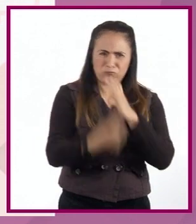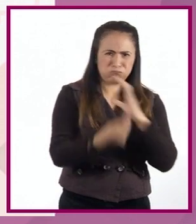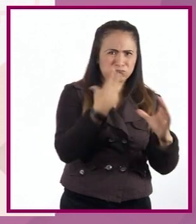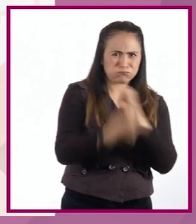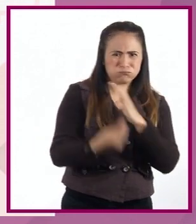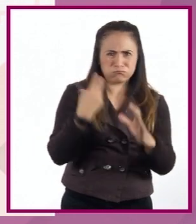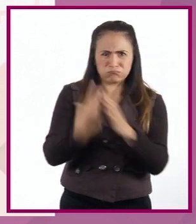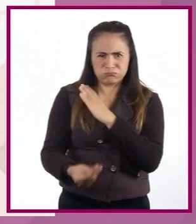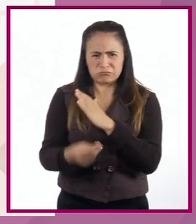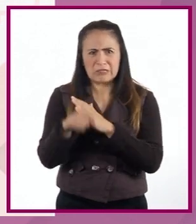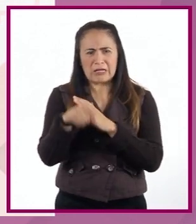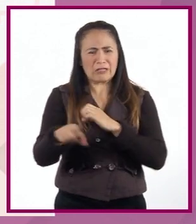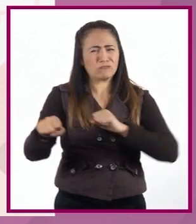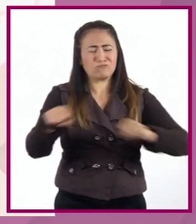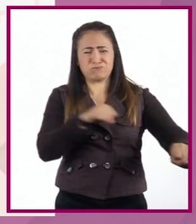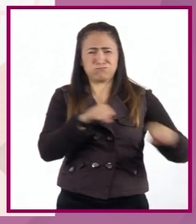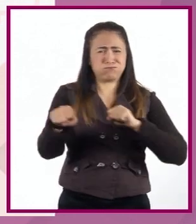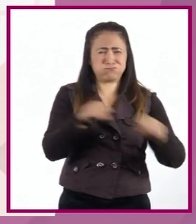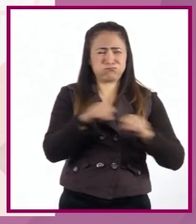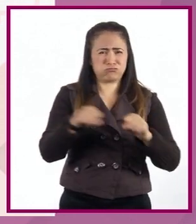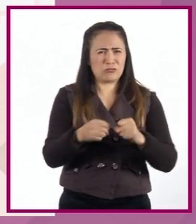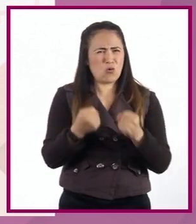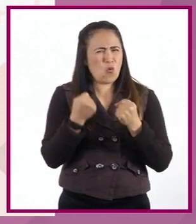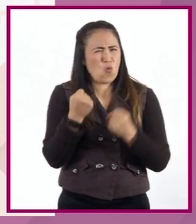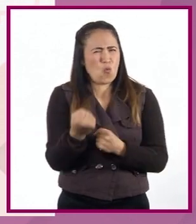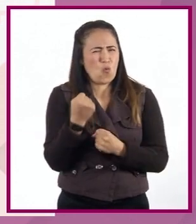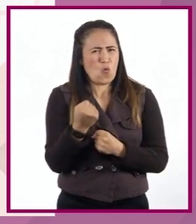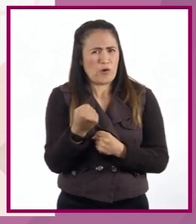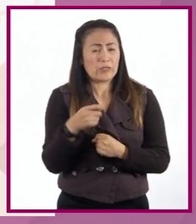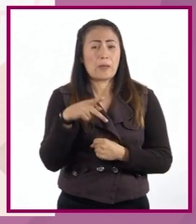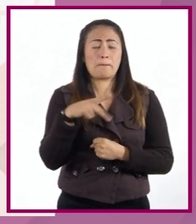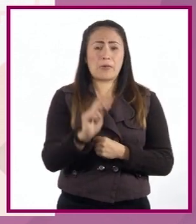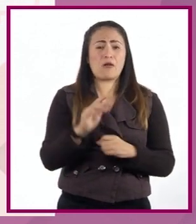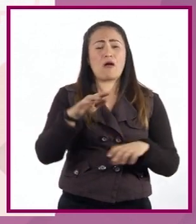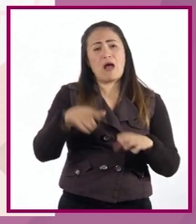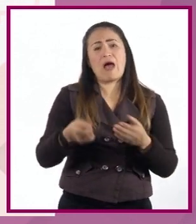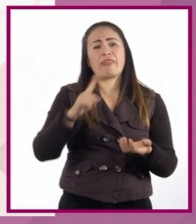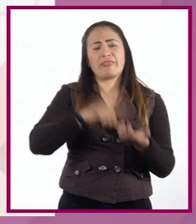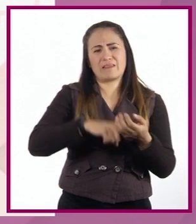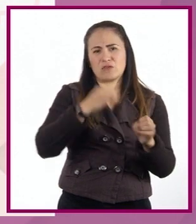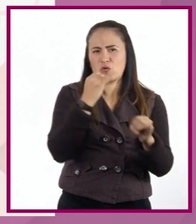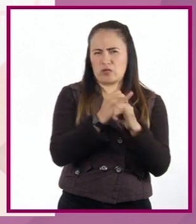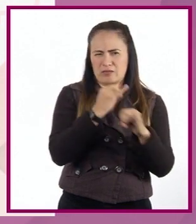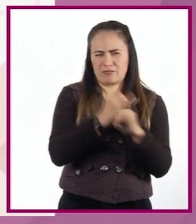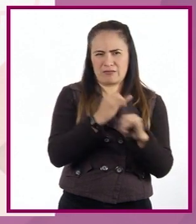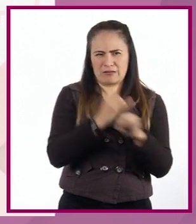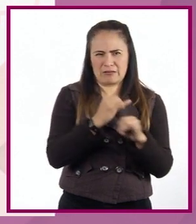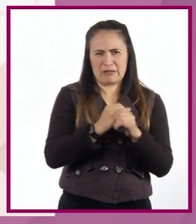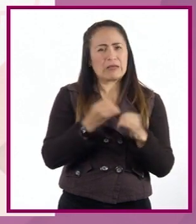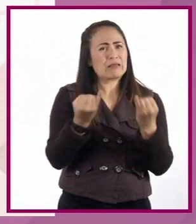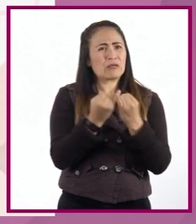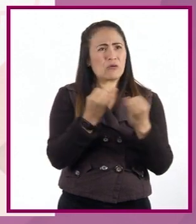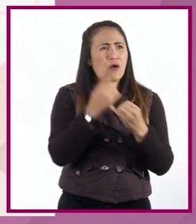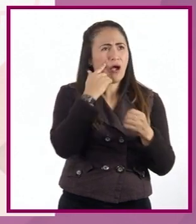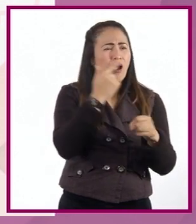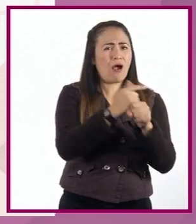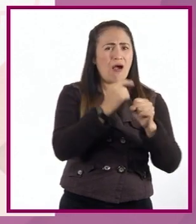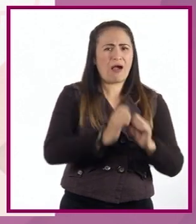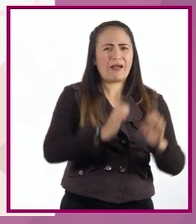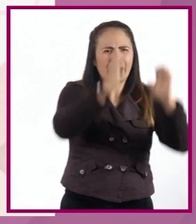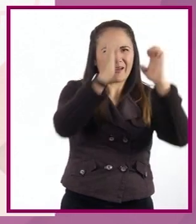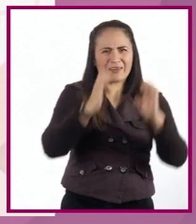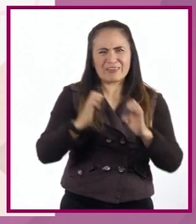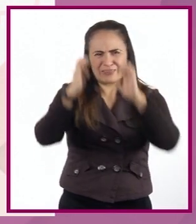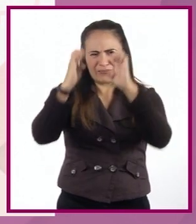la intensidad del temblor. Sin embargo, usuarios de redes sociales reportaron la caída de varios edificios en zonas